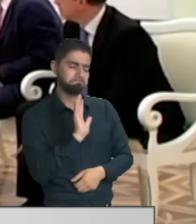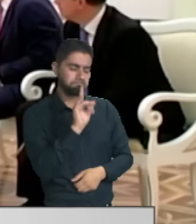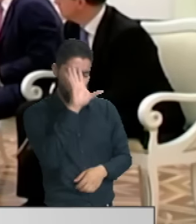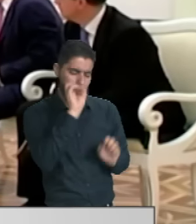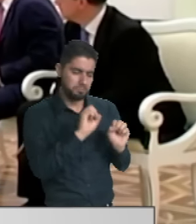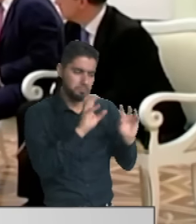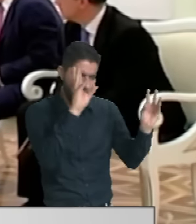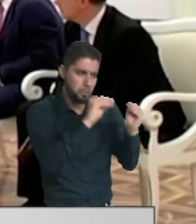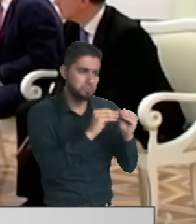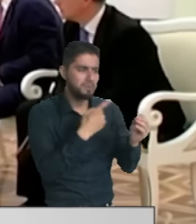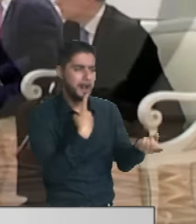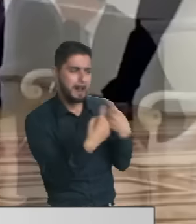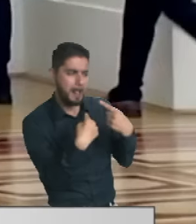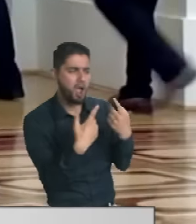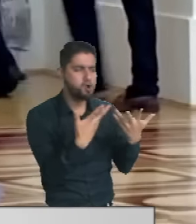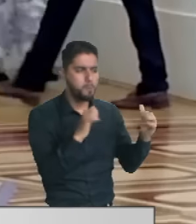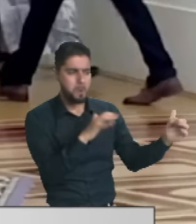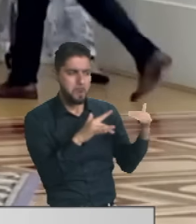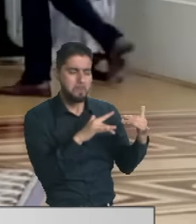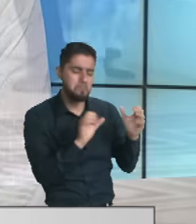conflicto en Ucrania.